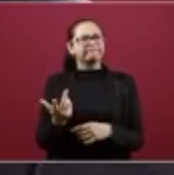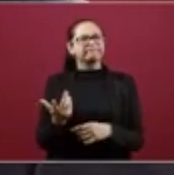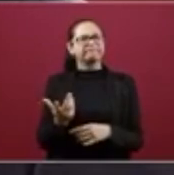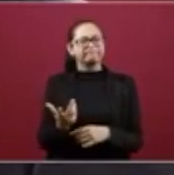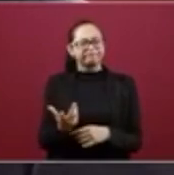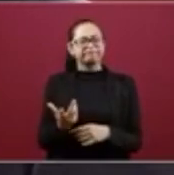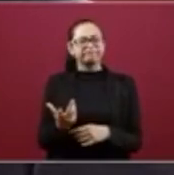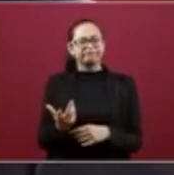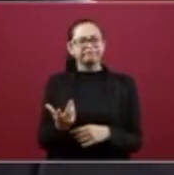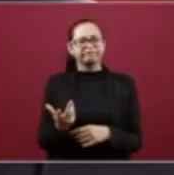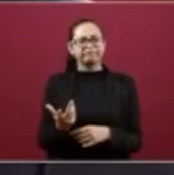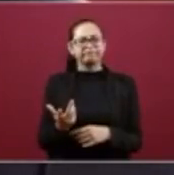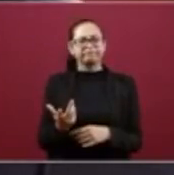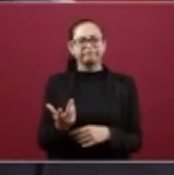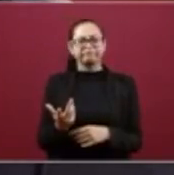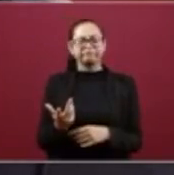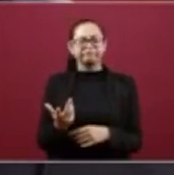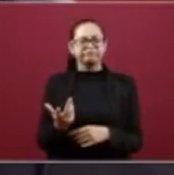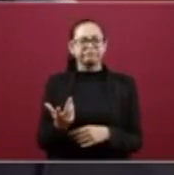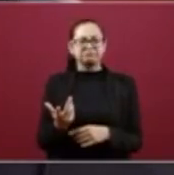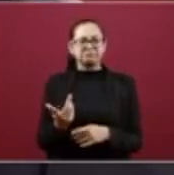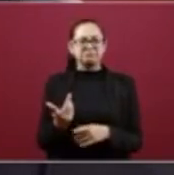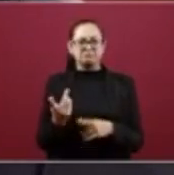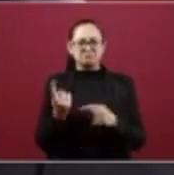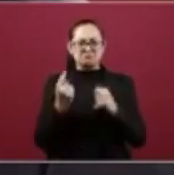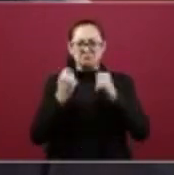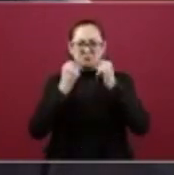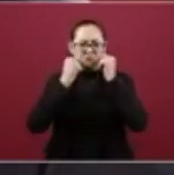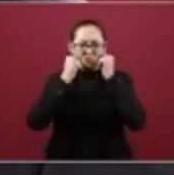aún con